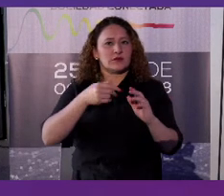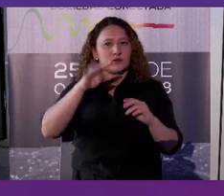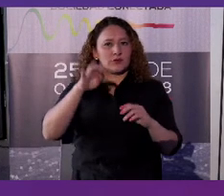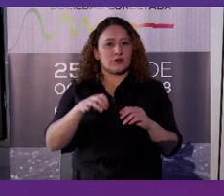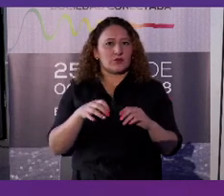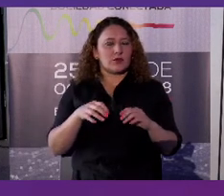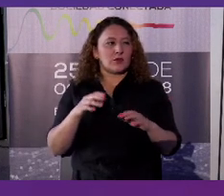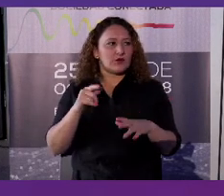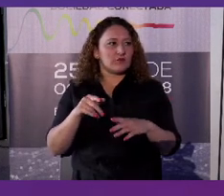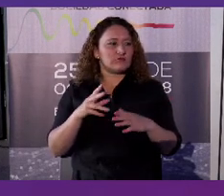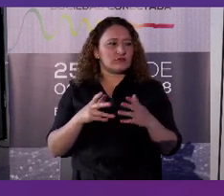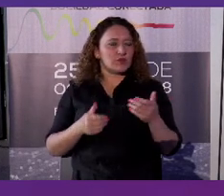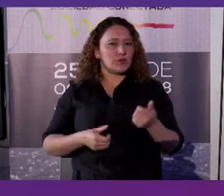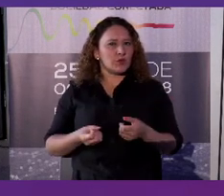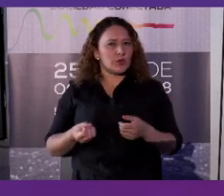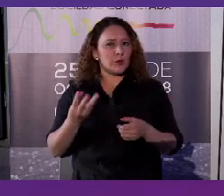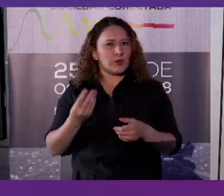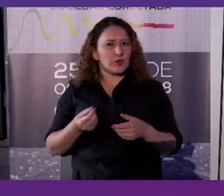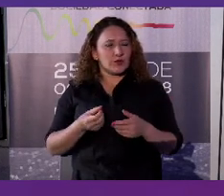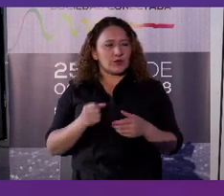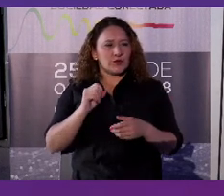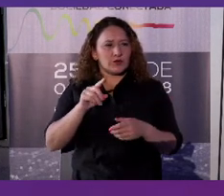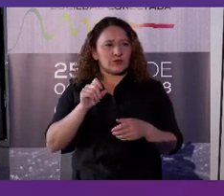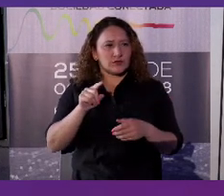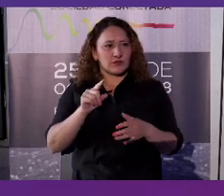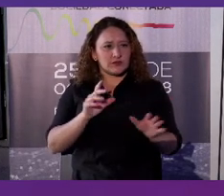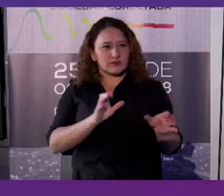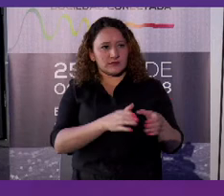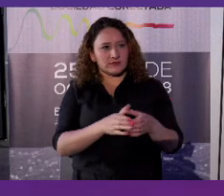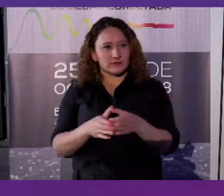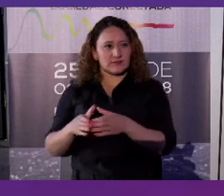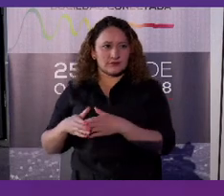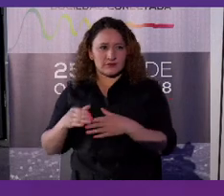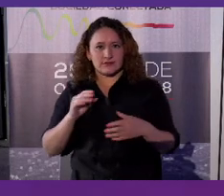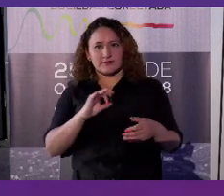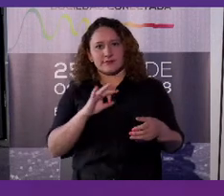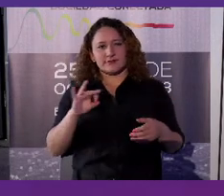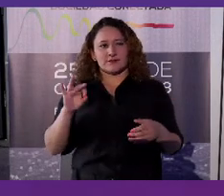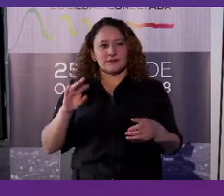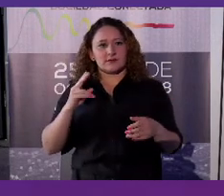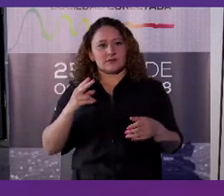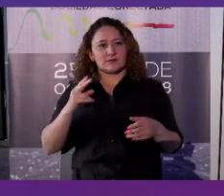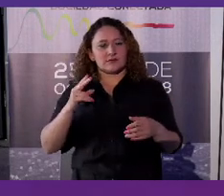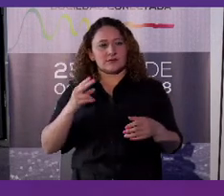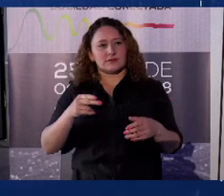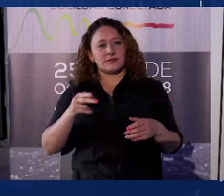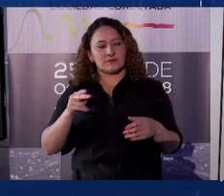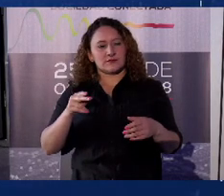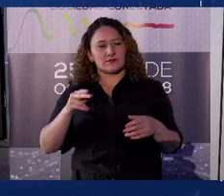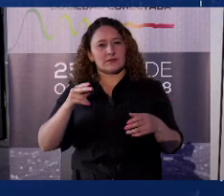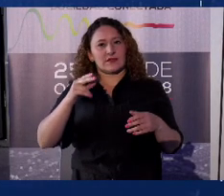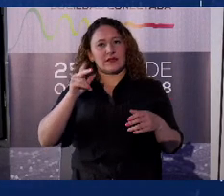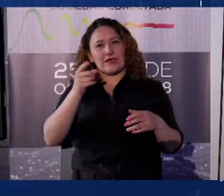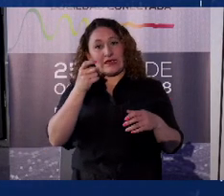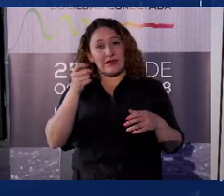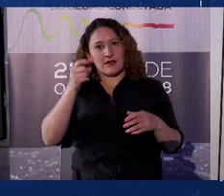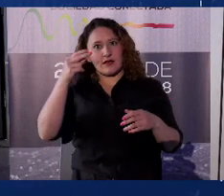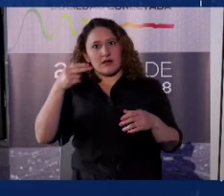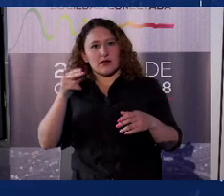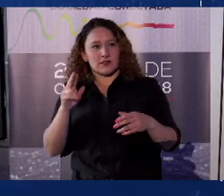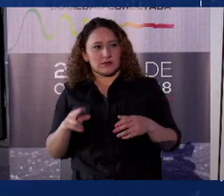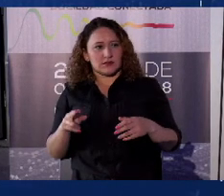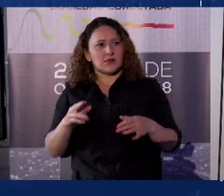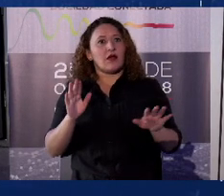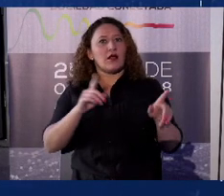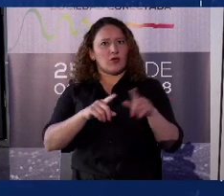un bloque de, 11 bloques, en total 33 gigahertz, y varios ya están muy avanzados.